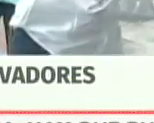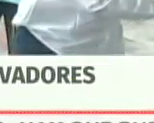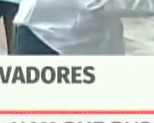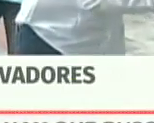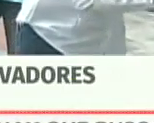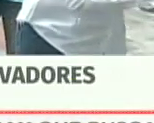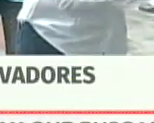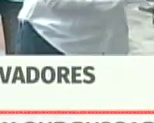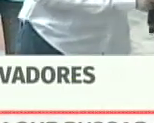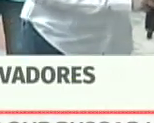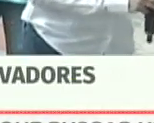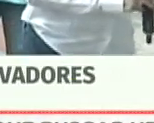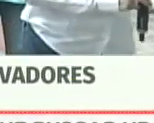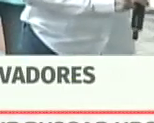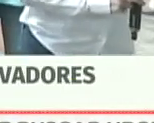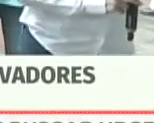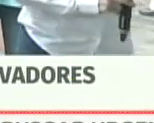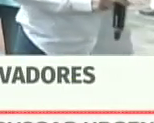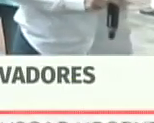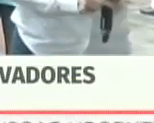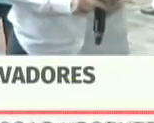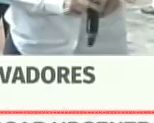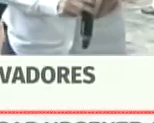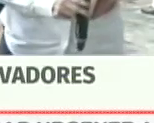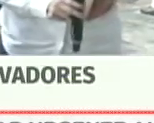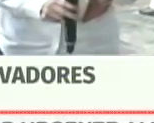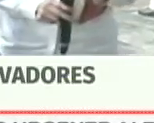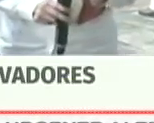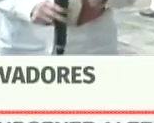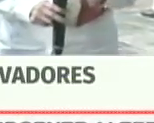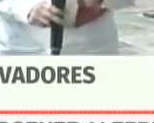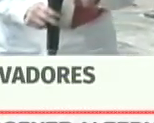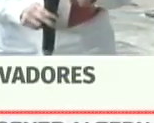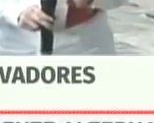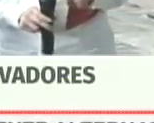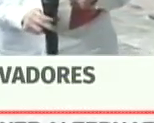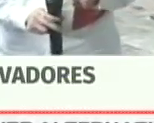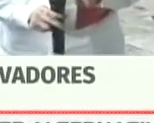científicas, creadoras e innovadoras que atendieron el llamado en esta primera etapa.